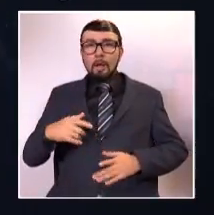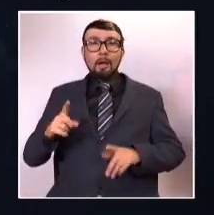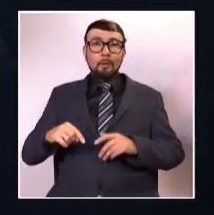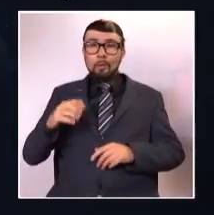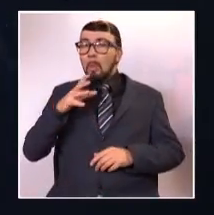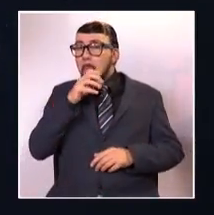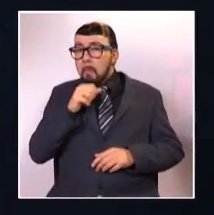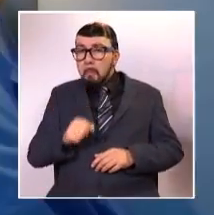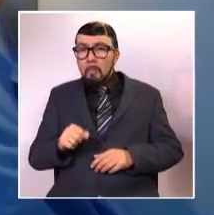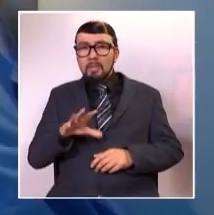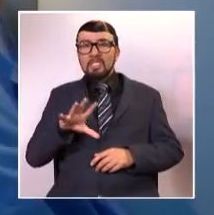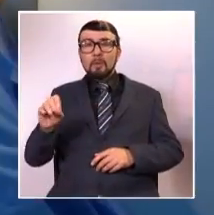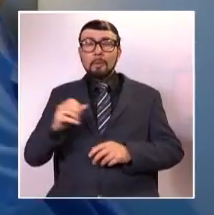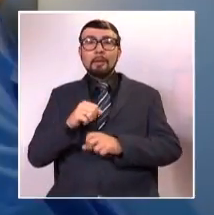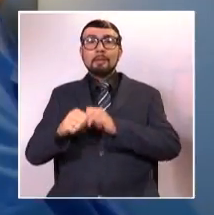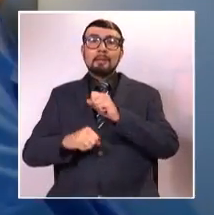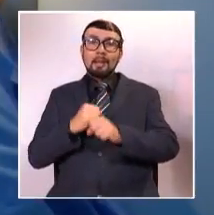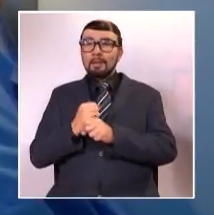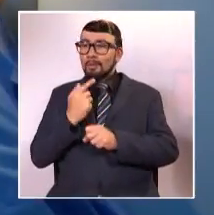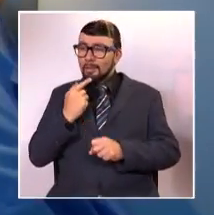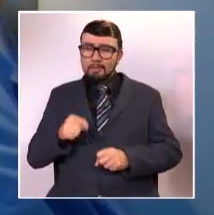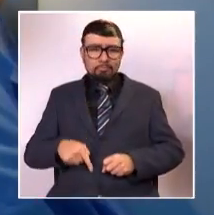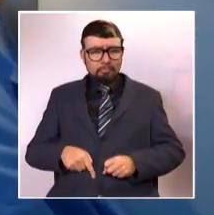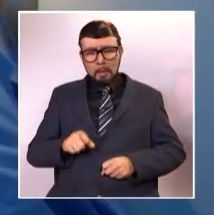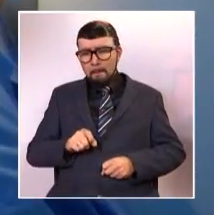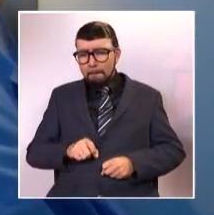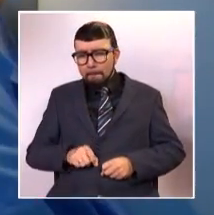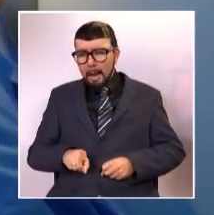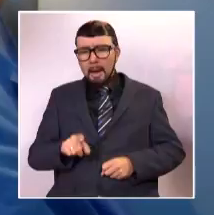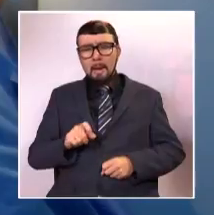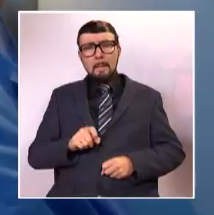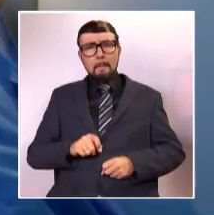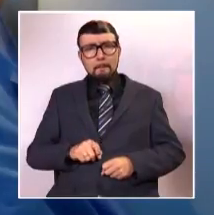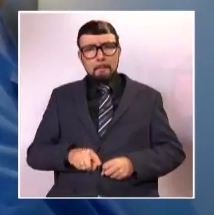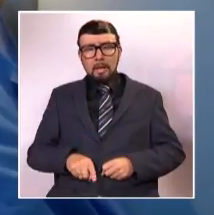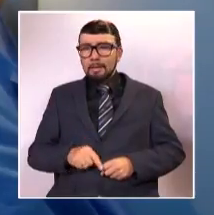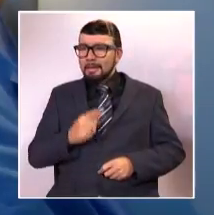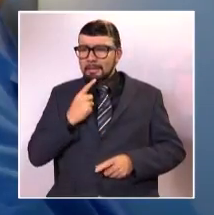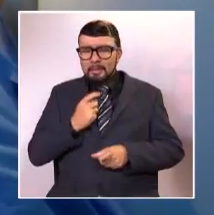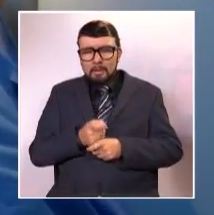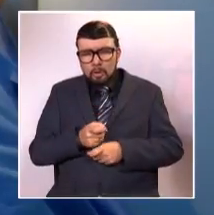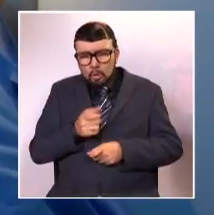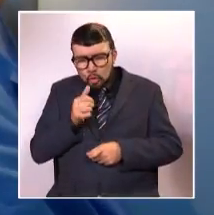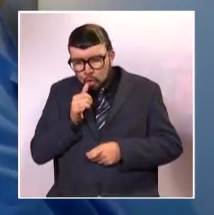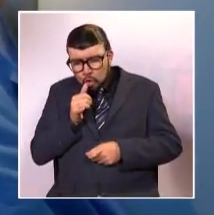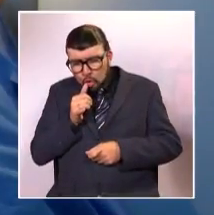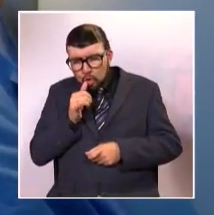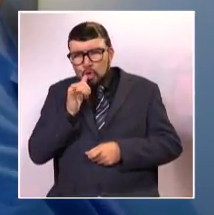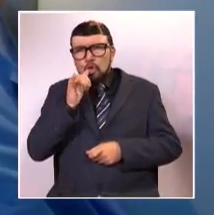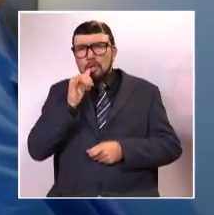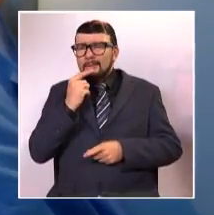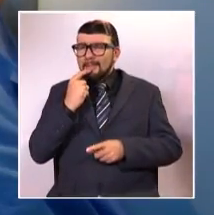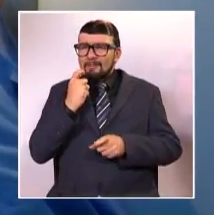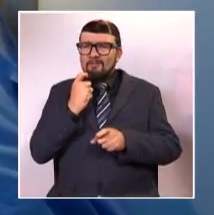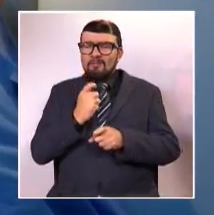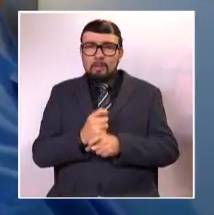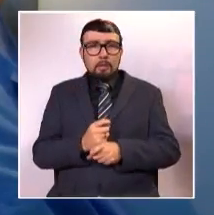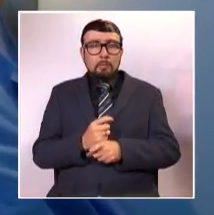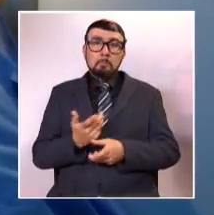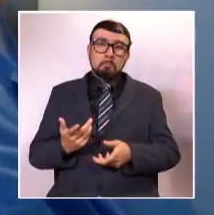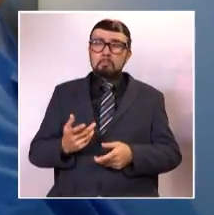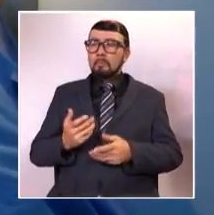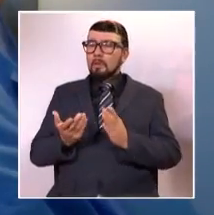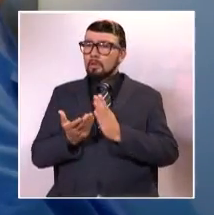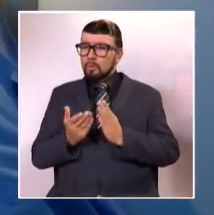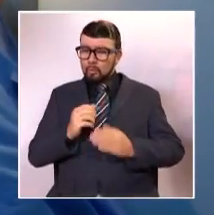50 años, que refieren goteo, disminución de la fuerza del chorro, ¿sí? Vamos a hacer un